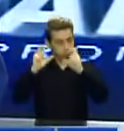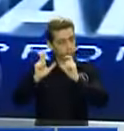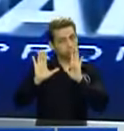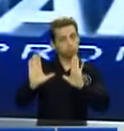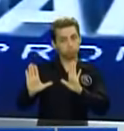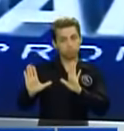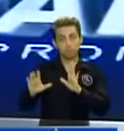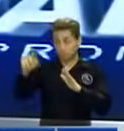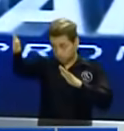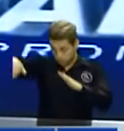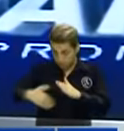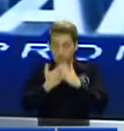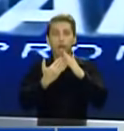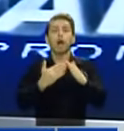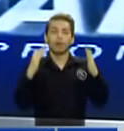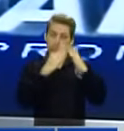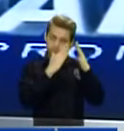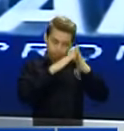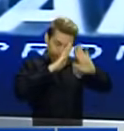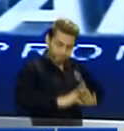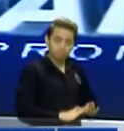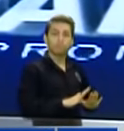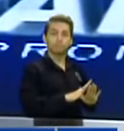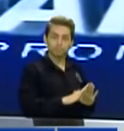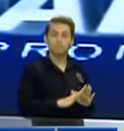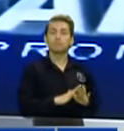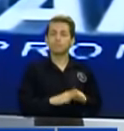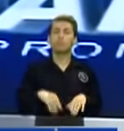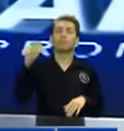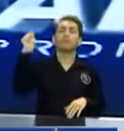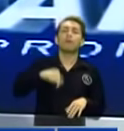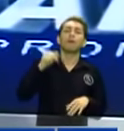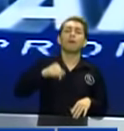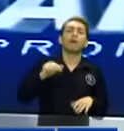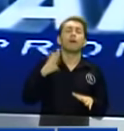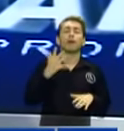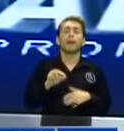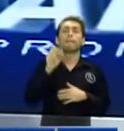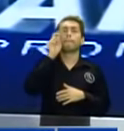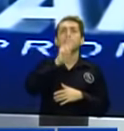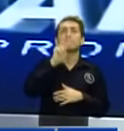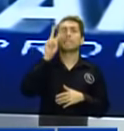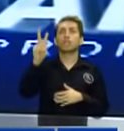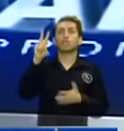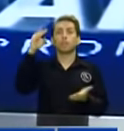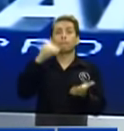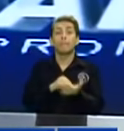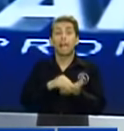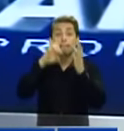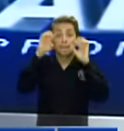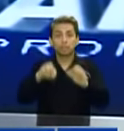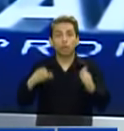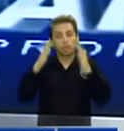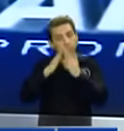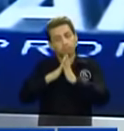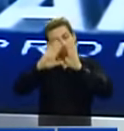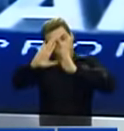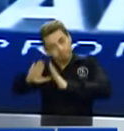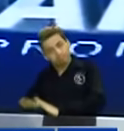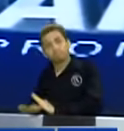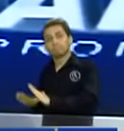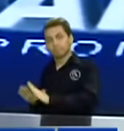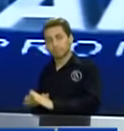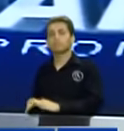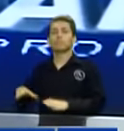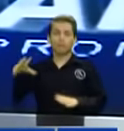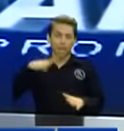cuarentena. Al día de hoy hemos sobrepasado ya los 22 mil casos en cuarentenados. Hay más de 3 mil personas